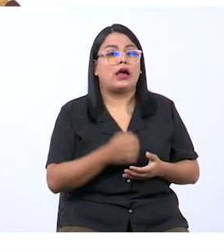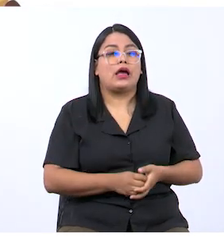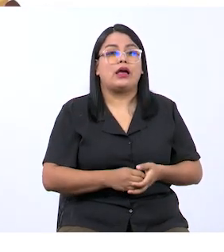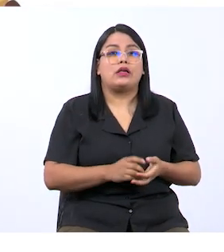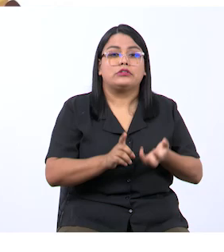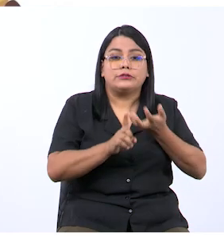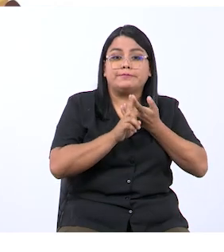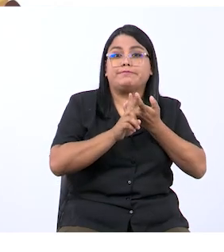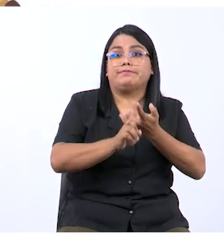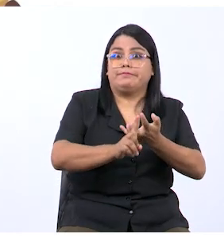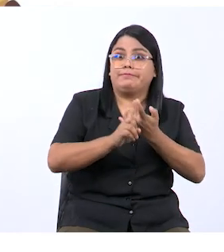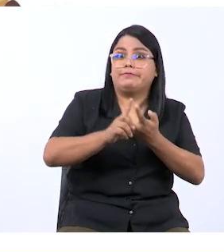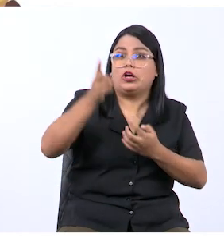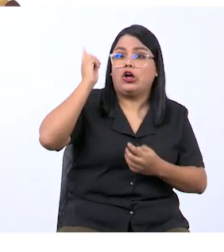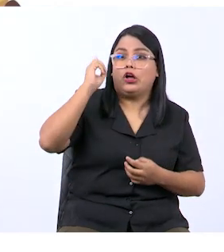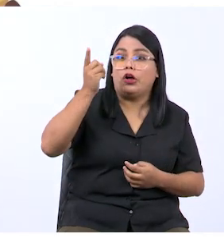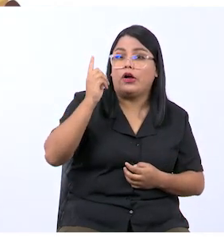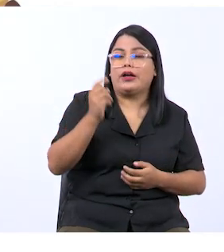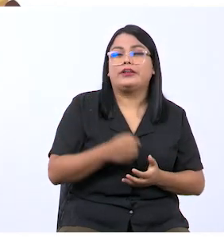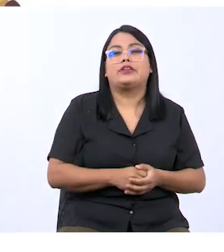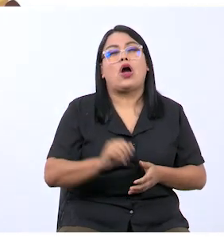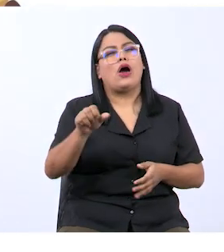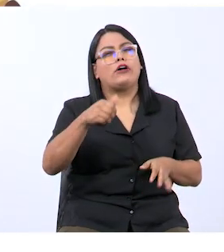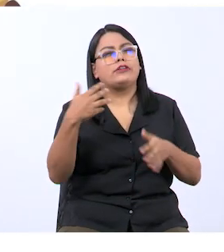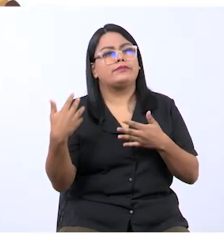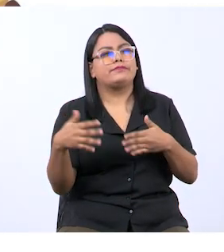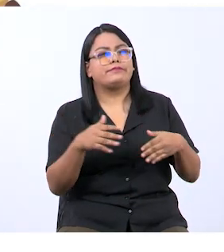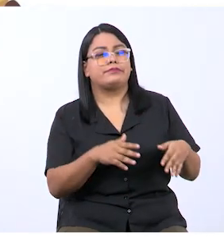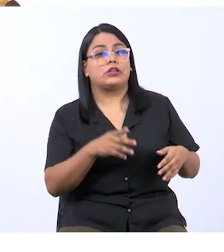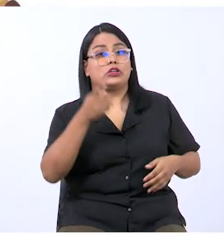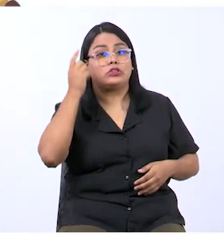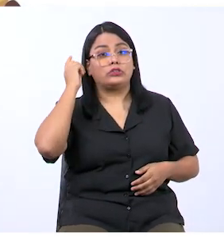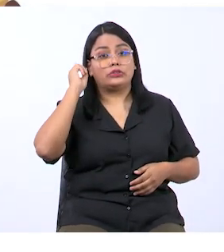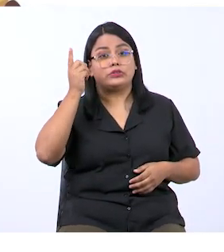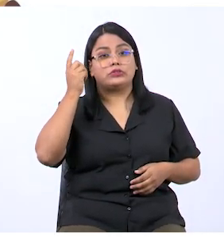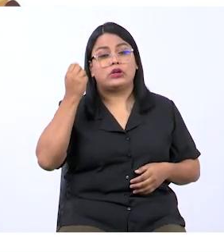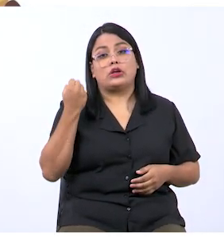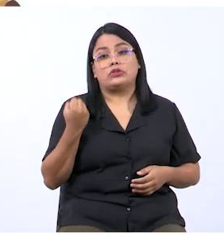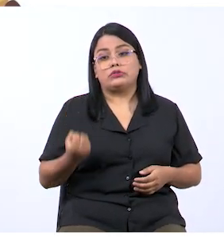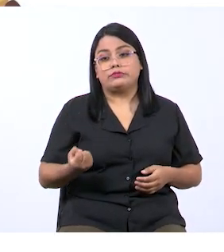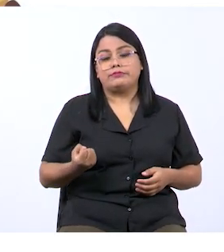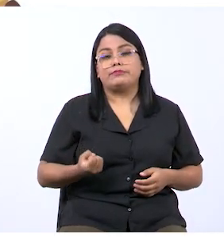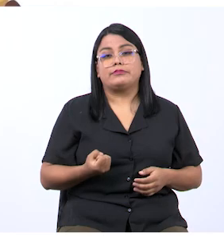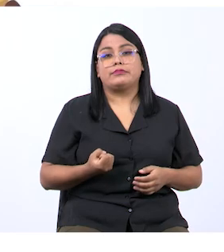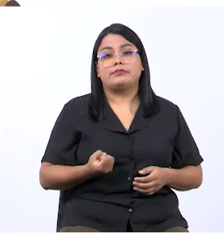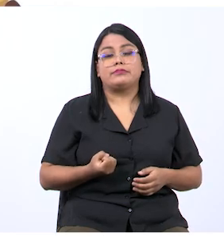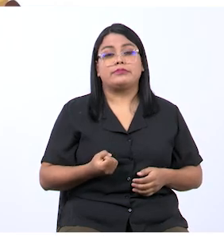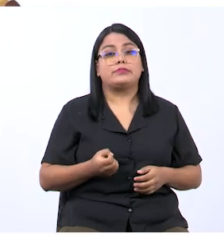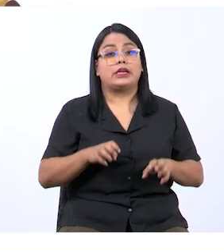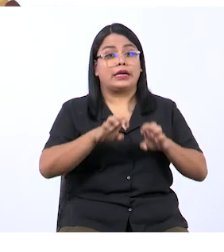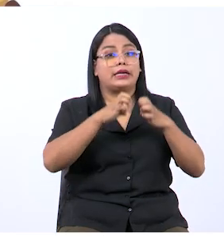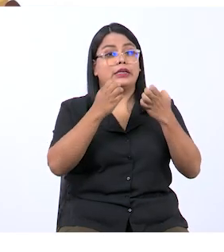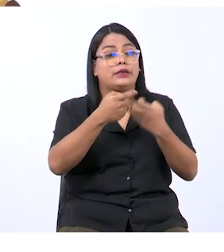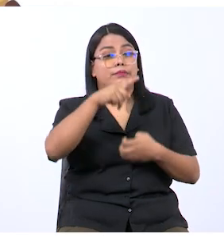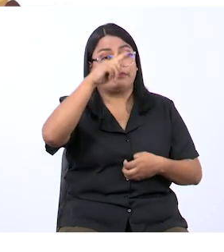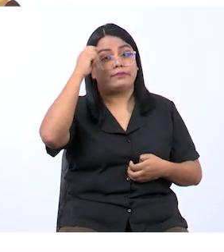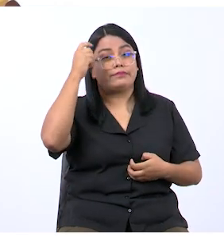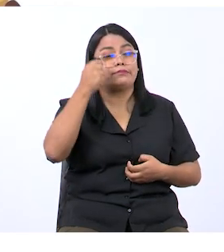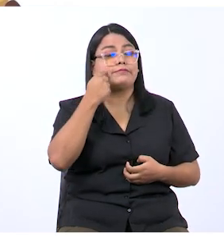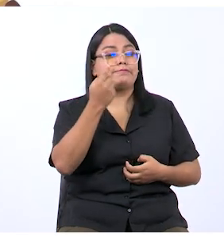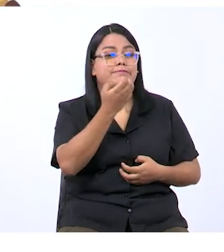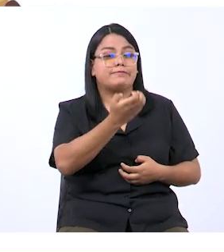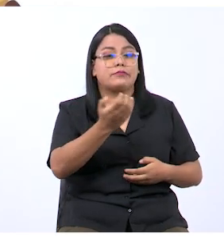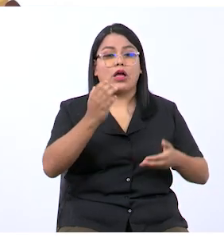mediado por la persona docente. En la siguiente actividad, el estudiantado trabajará en equipo, reconociendo